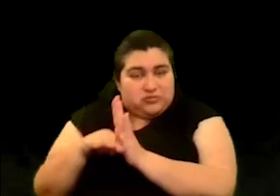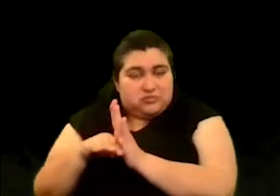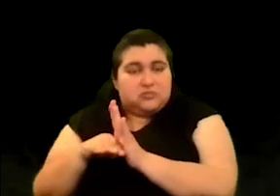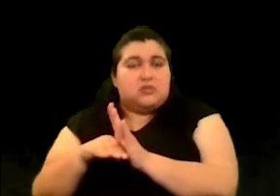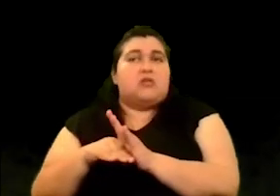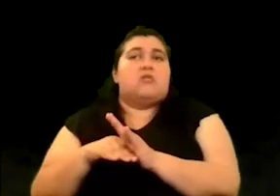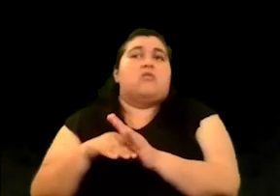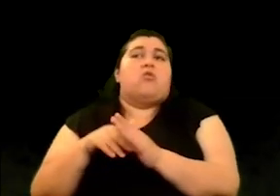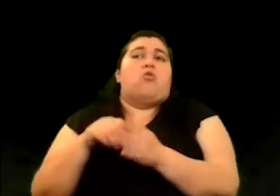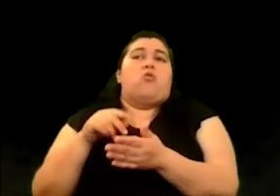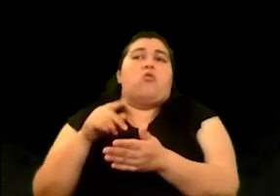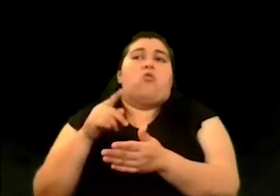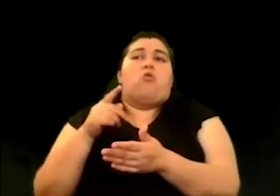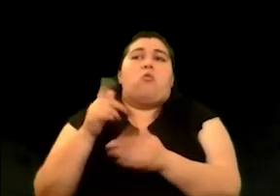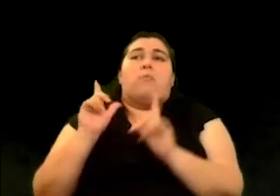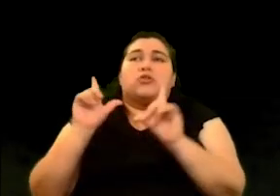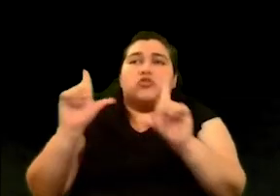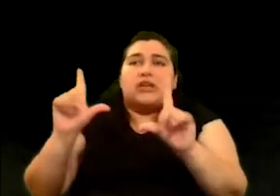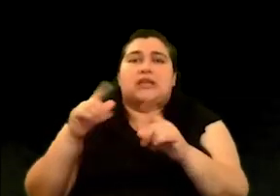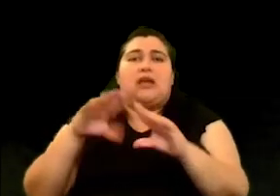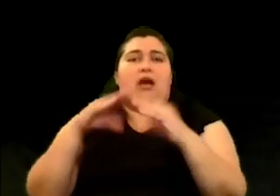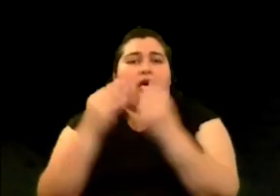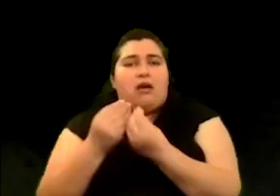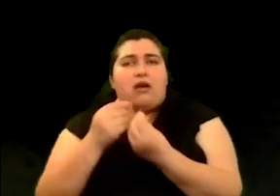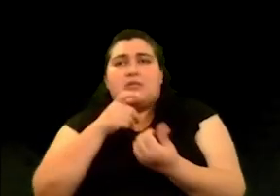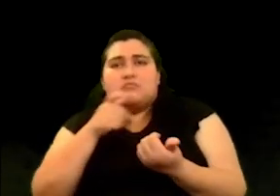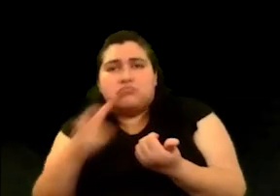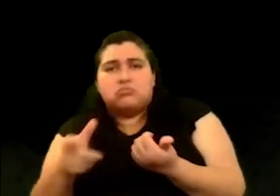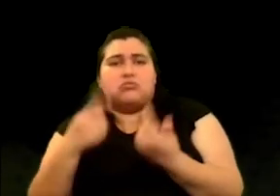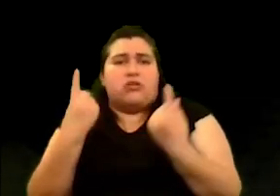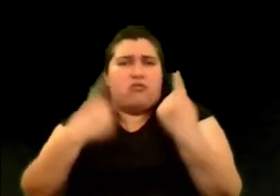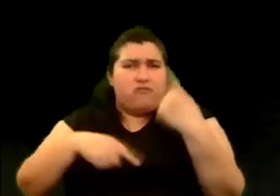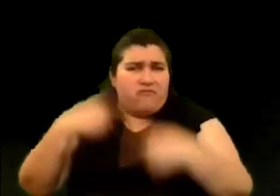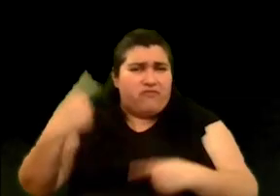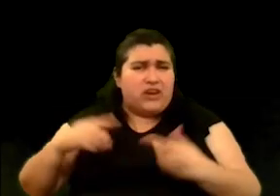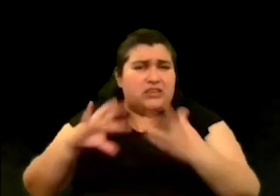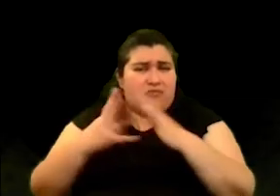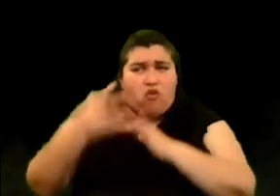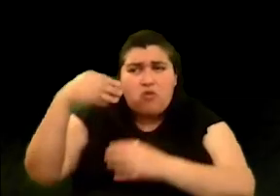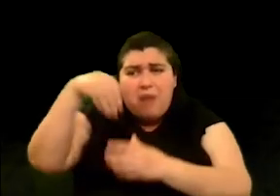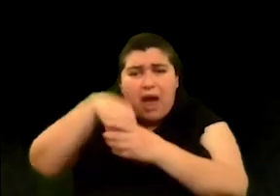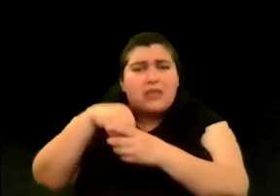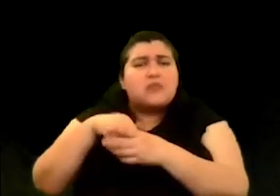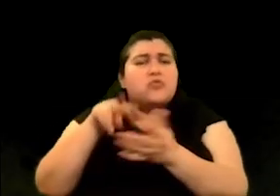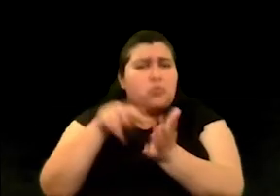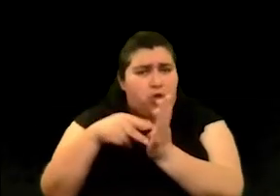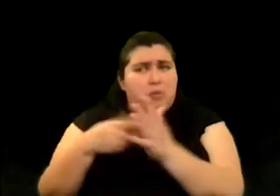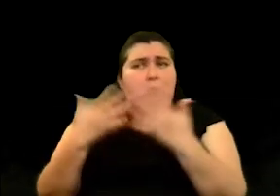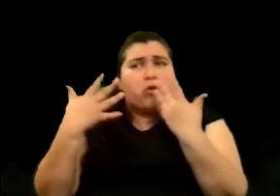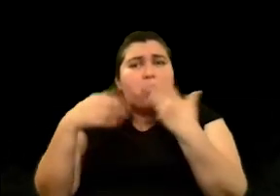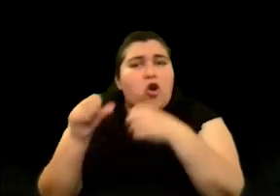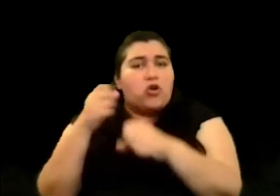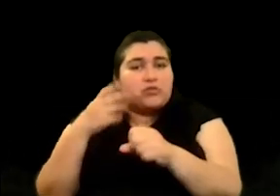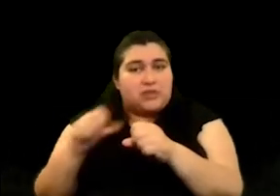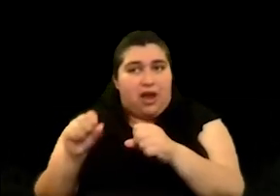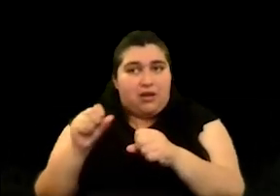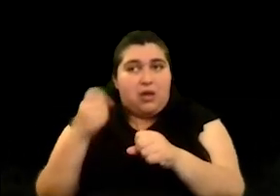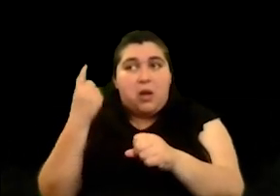definición de personería, puede haber conflictos en la definición de fuente, puede haber miles de conflictos de calificación donde no estén grabados en ningún